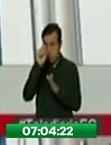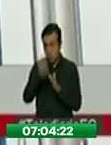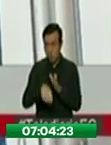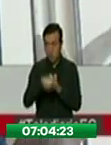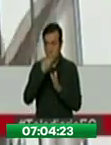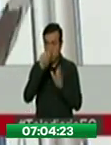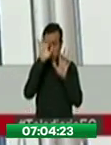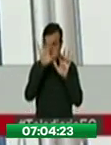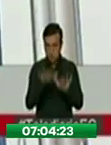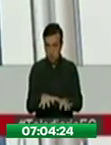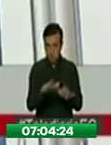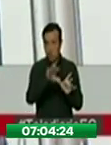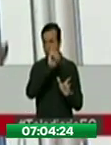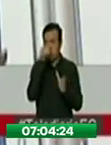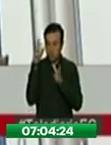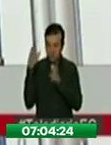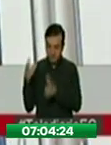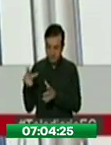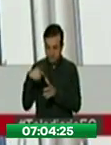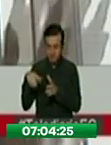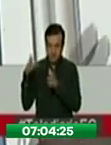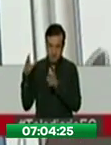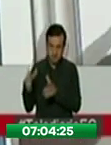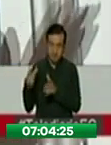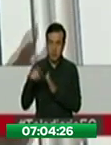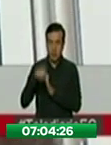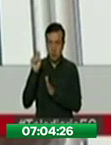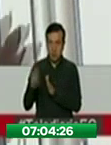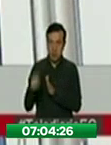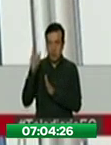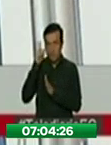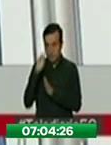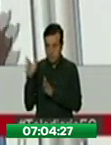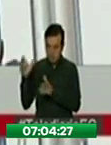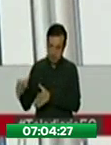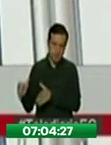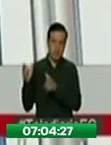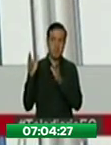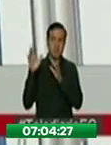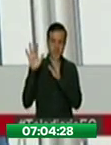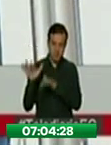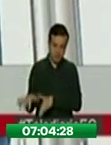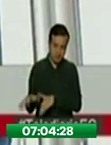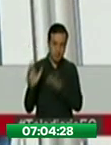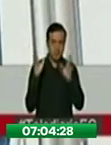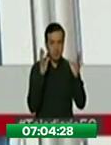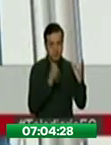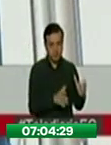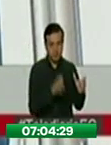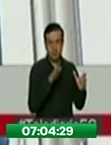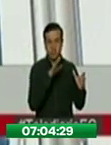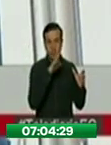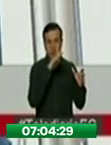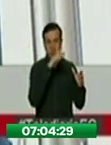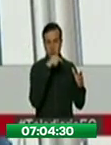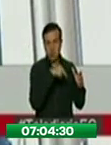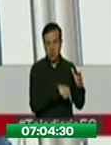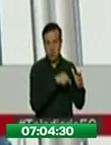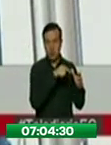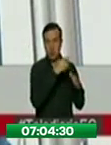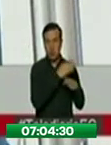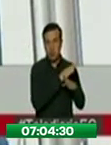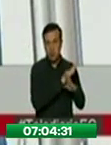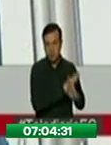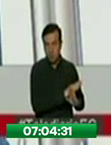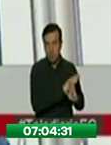el secretario, en otra sala el juez con el fiscal, el secretario, y en sala diferenciada el